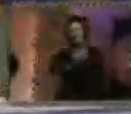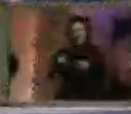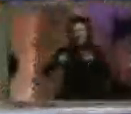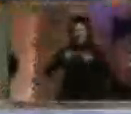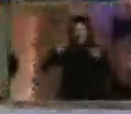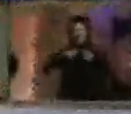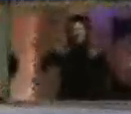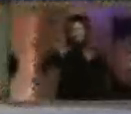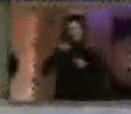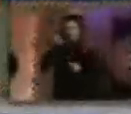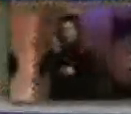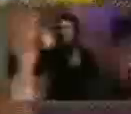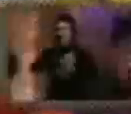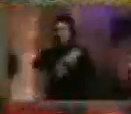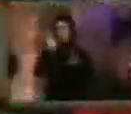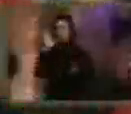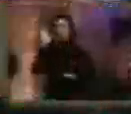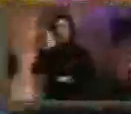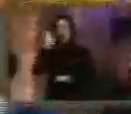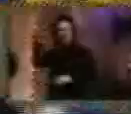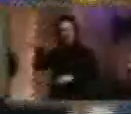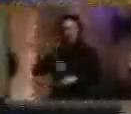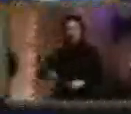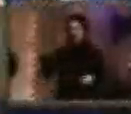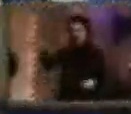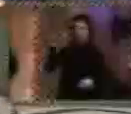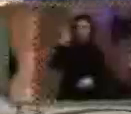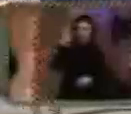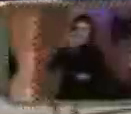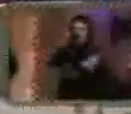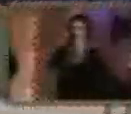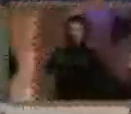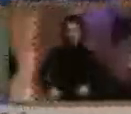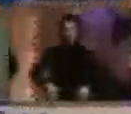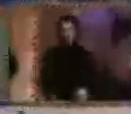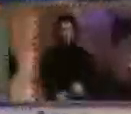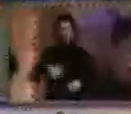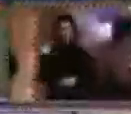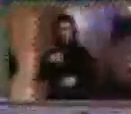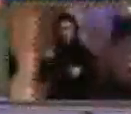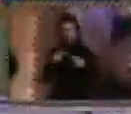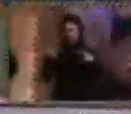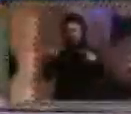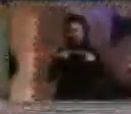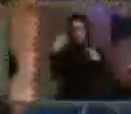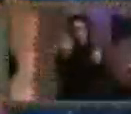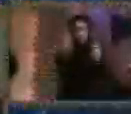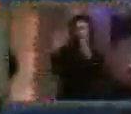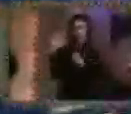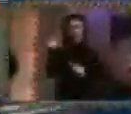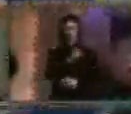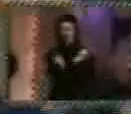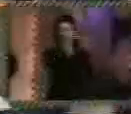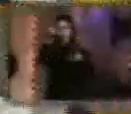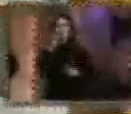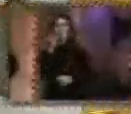guarrilla. Esta tía tiene ladilla, mucha ladilla. Ay, qué guarrilla. Para rematar